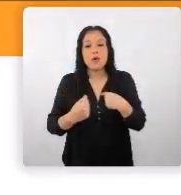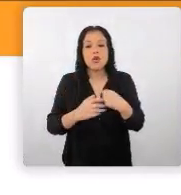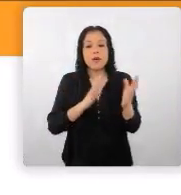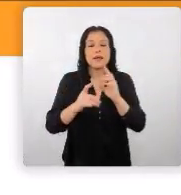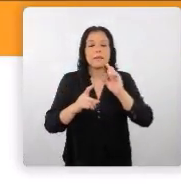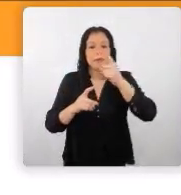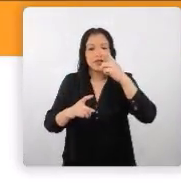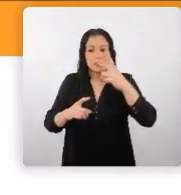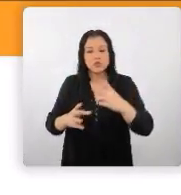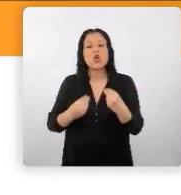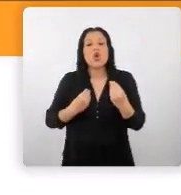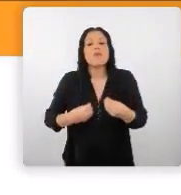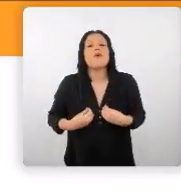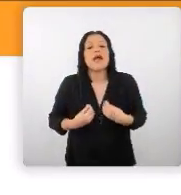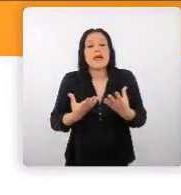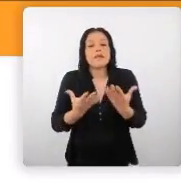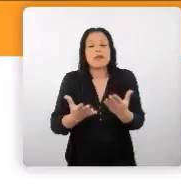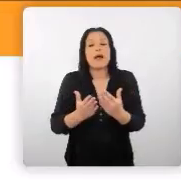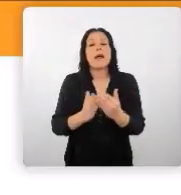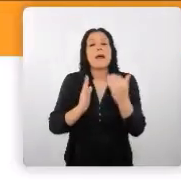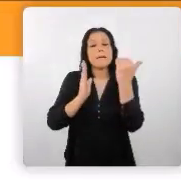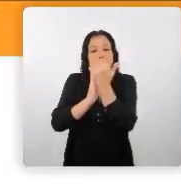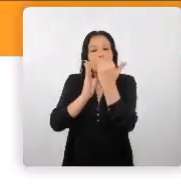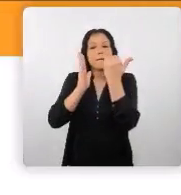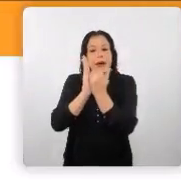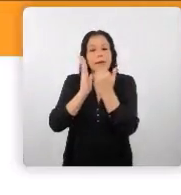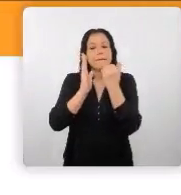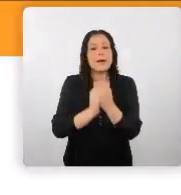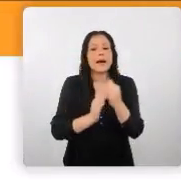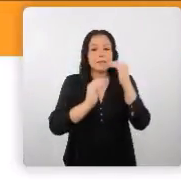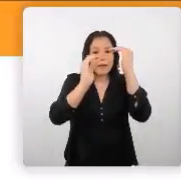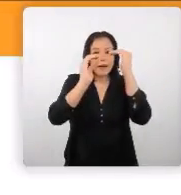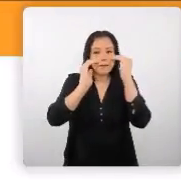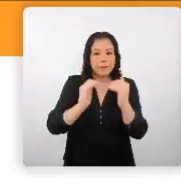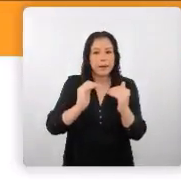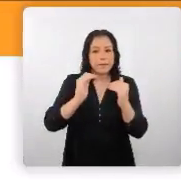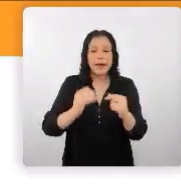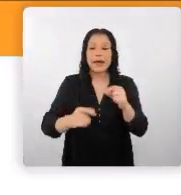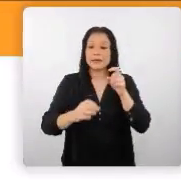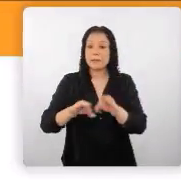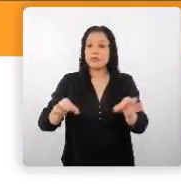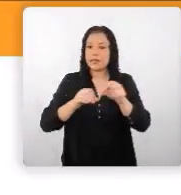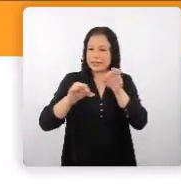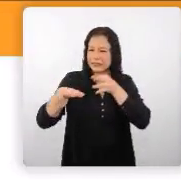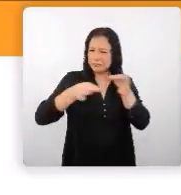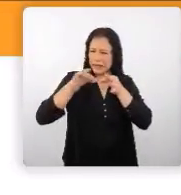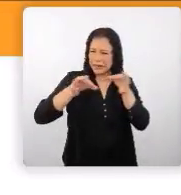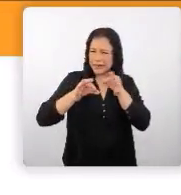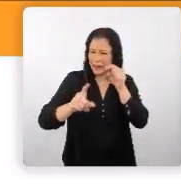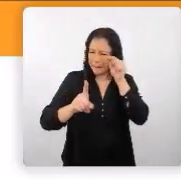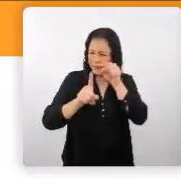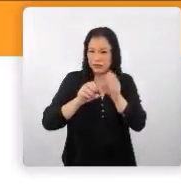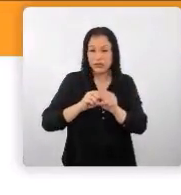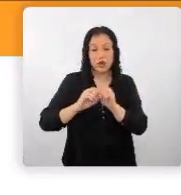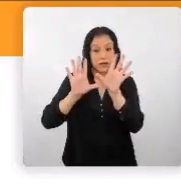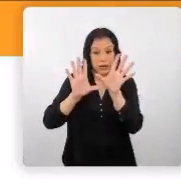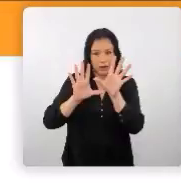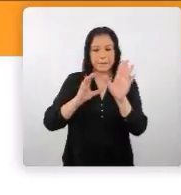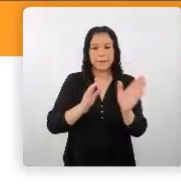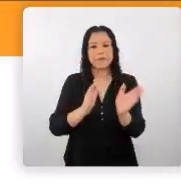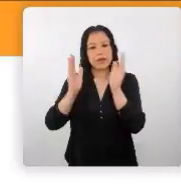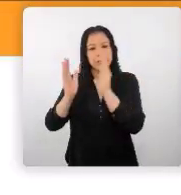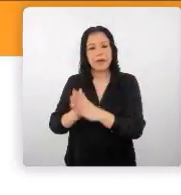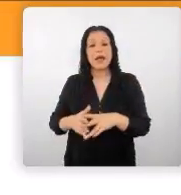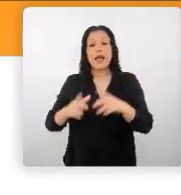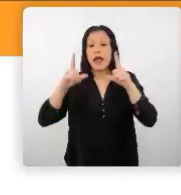dar el servicio paso a paso, ¿no? Es muy importante ser muy, muy minuciosos. Por otro lado, las fotos